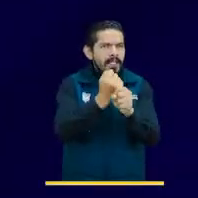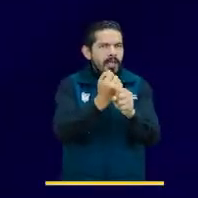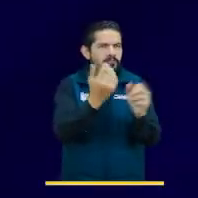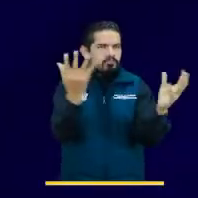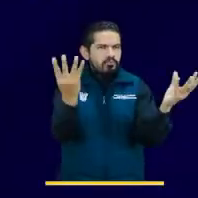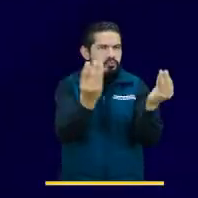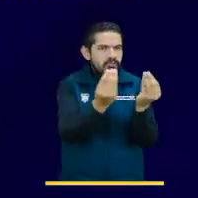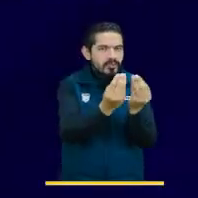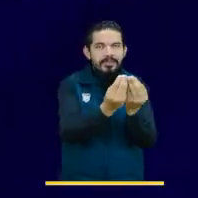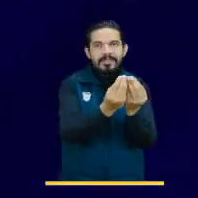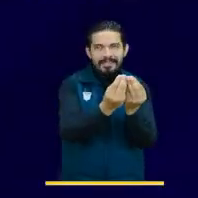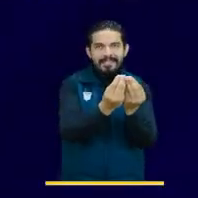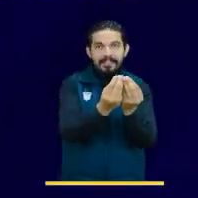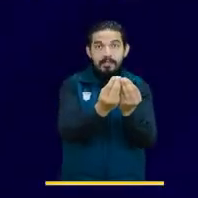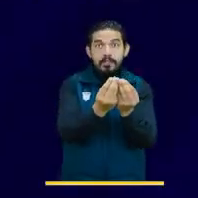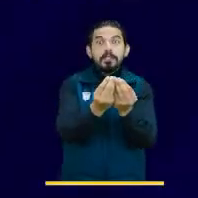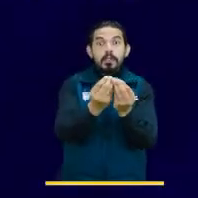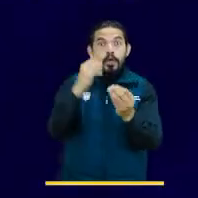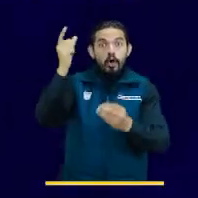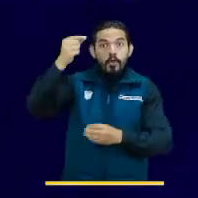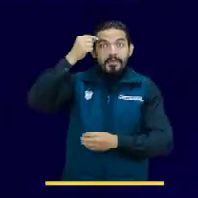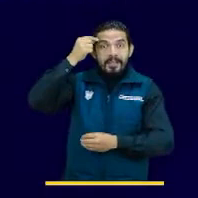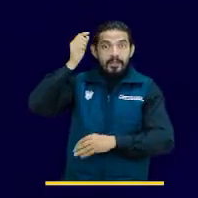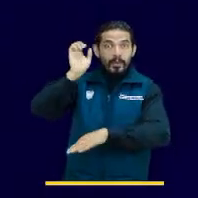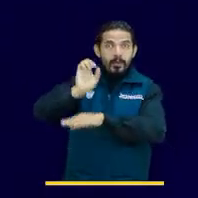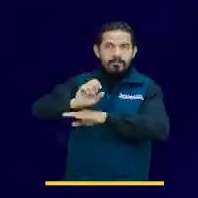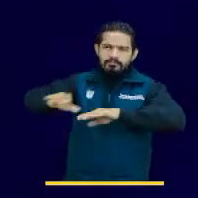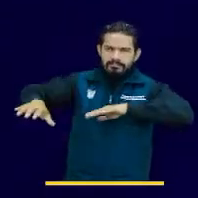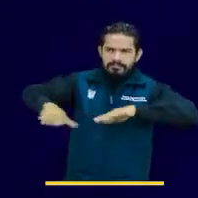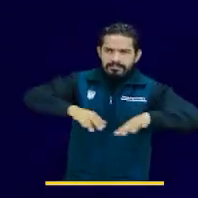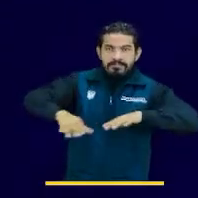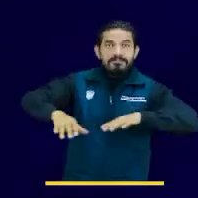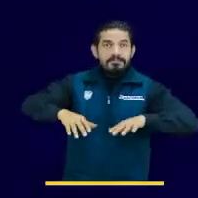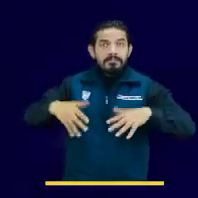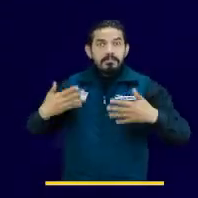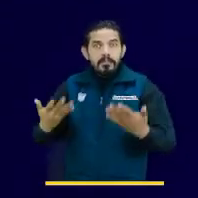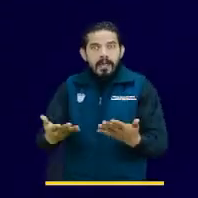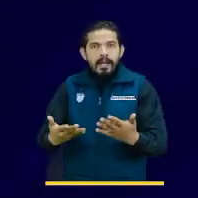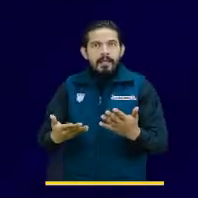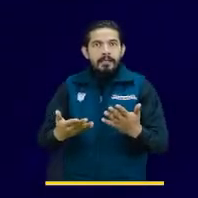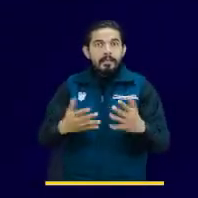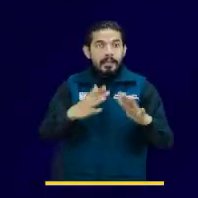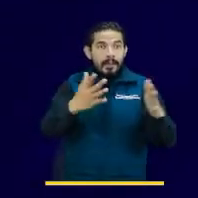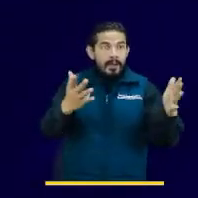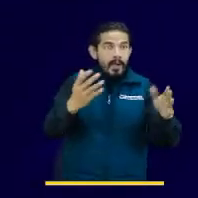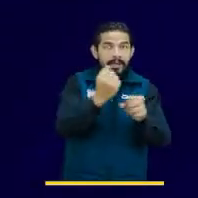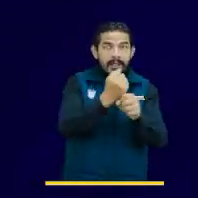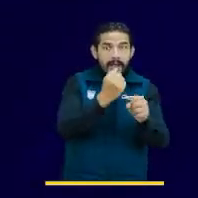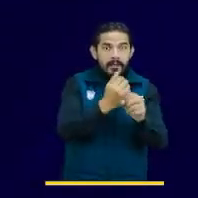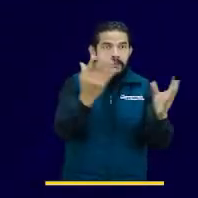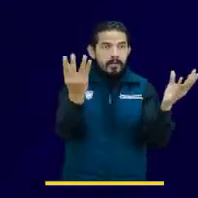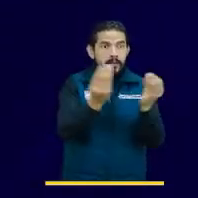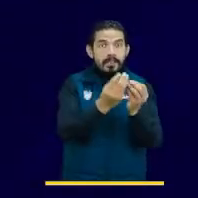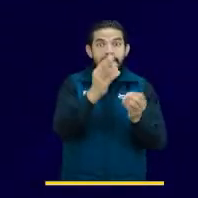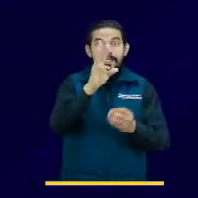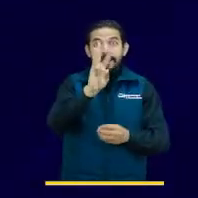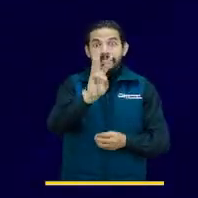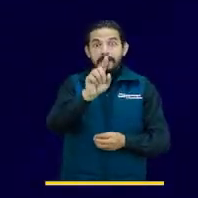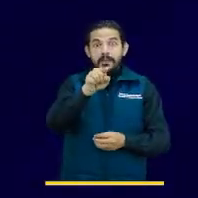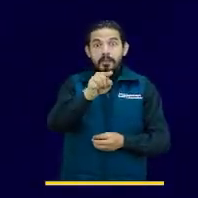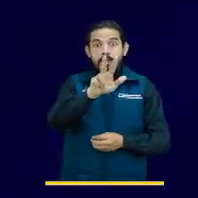sus acciones, el gobierno del Ecuador redujo el desempleo del